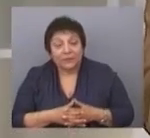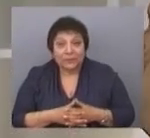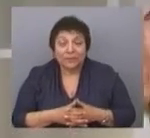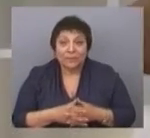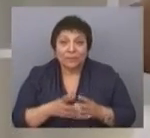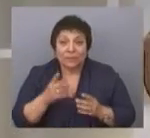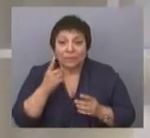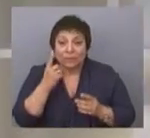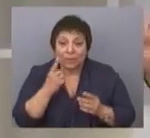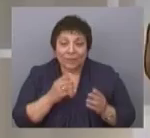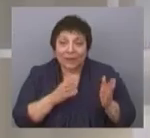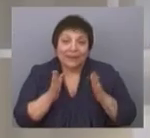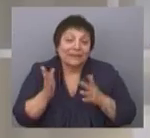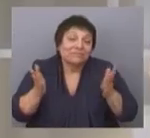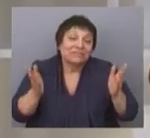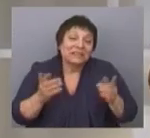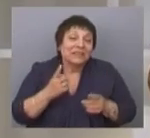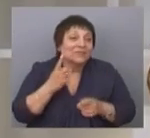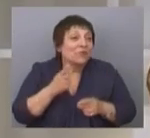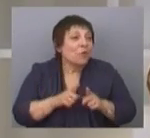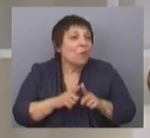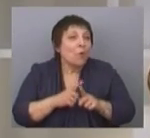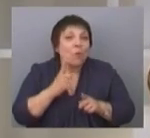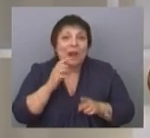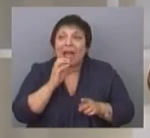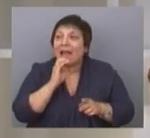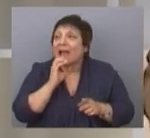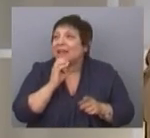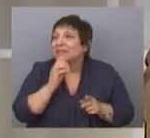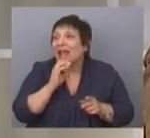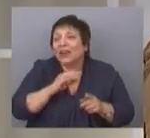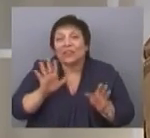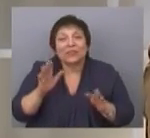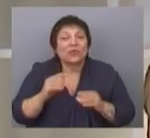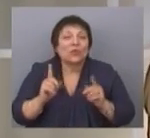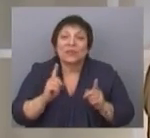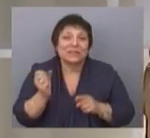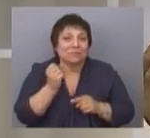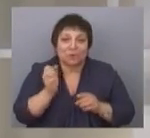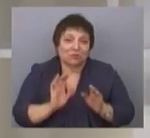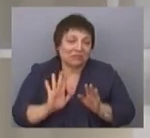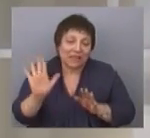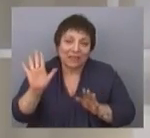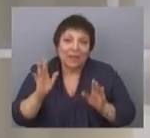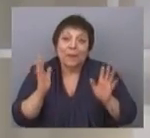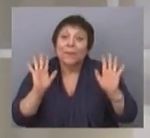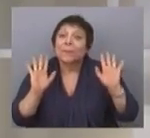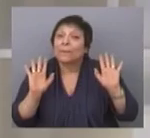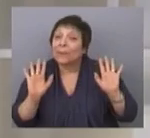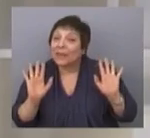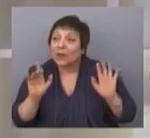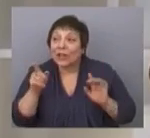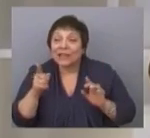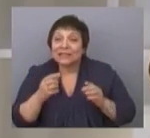es por un lado anecdótico, no hay que darle mayor trascendencia que eso, pero también es